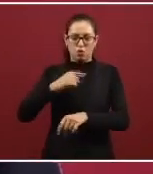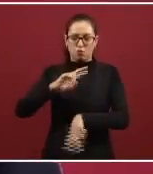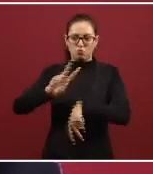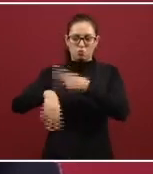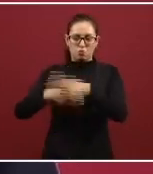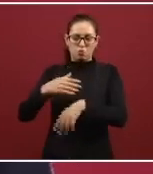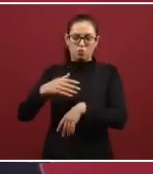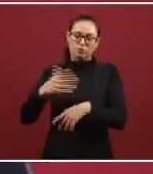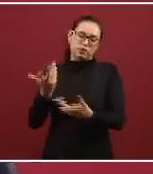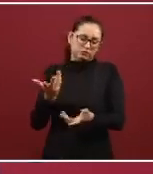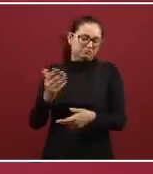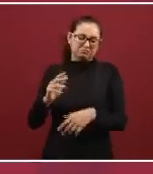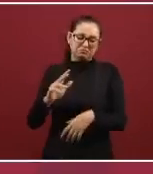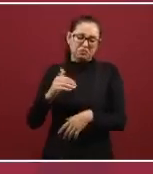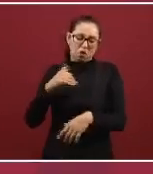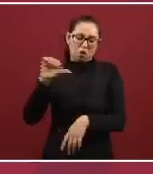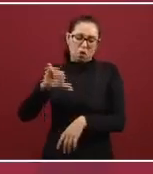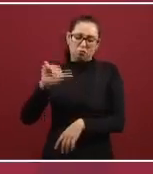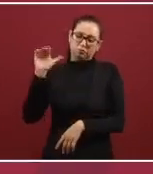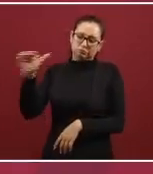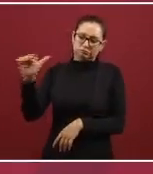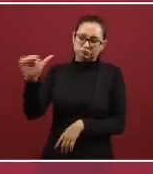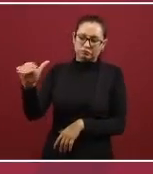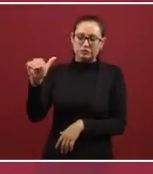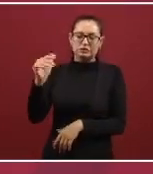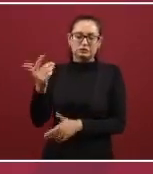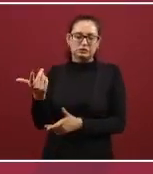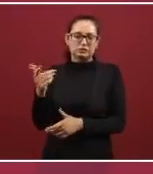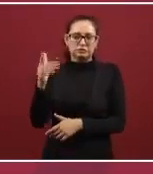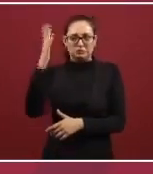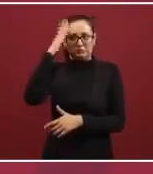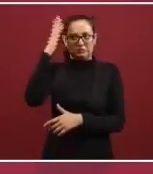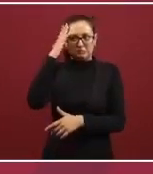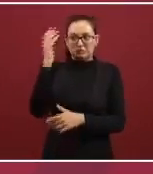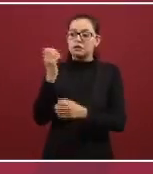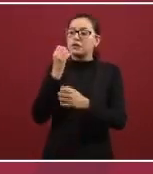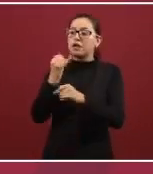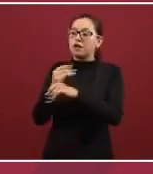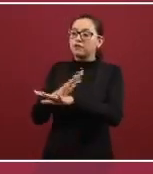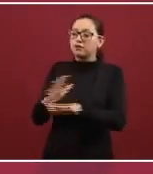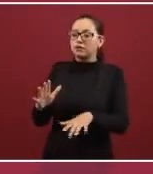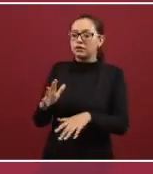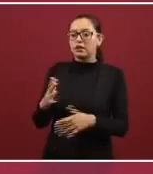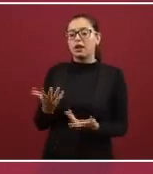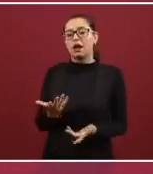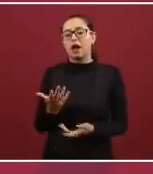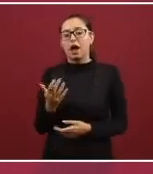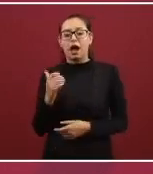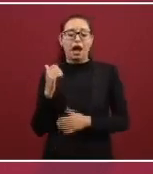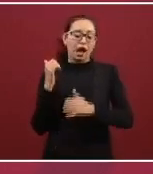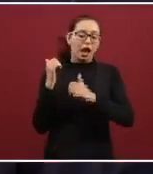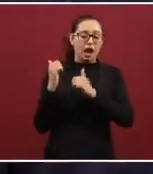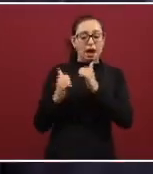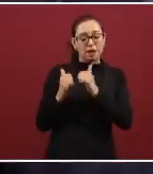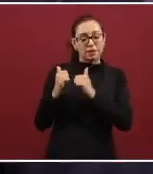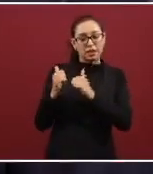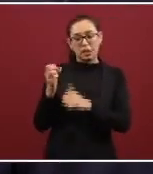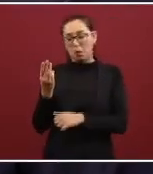solicitarle al secretario de Comunicaciones que me informe. Habíamos dicho que para abril o para mayo,